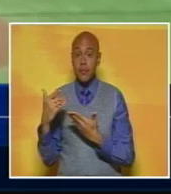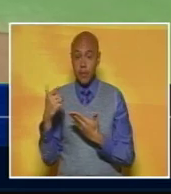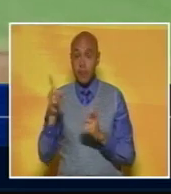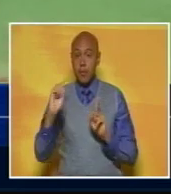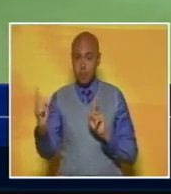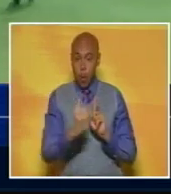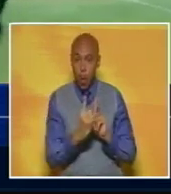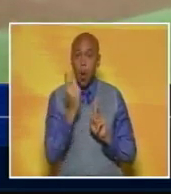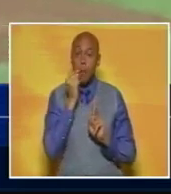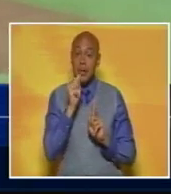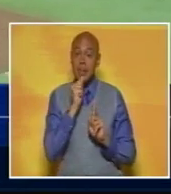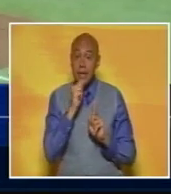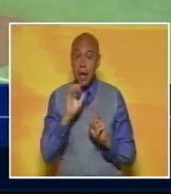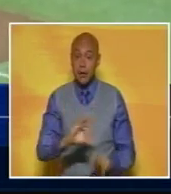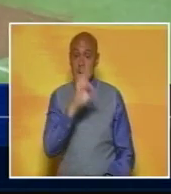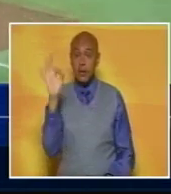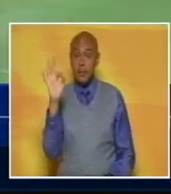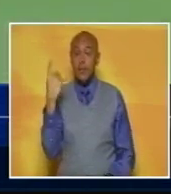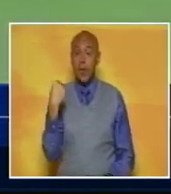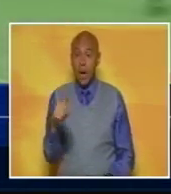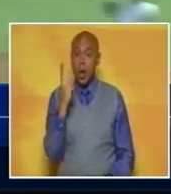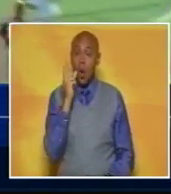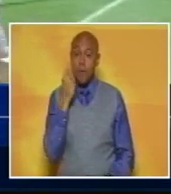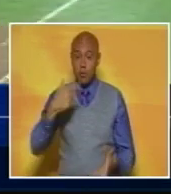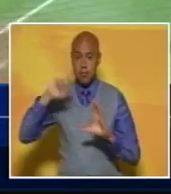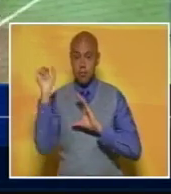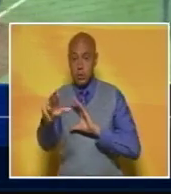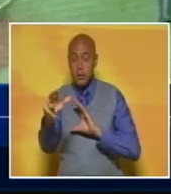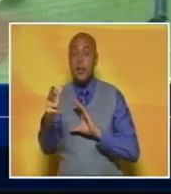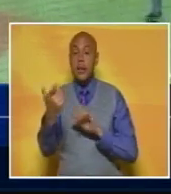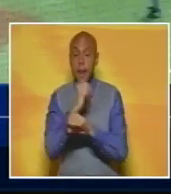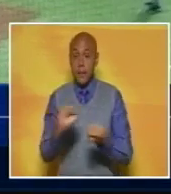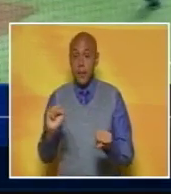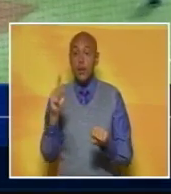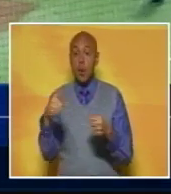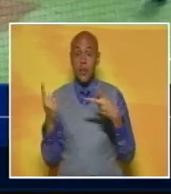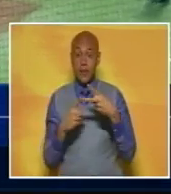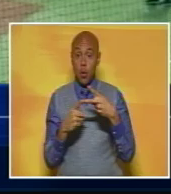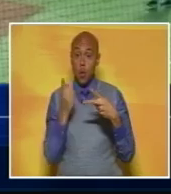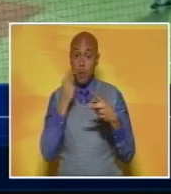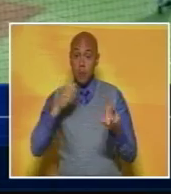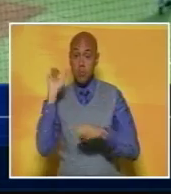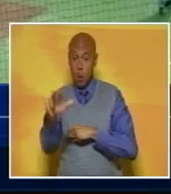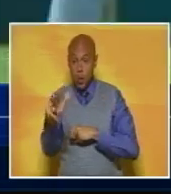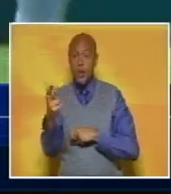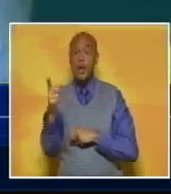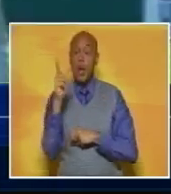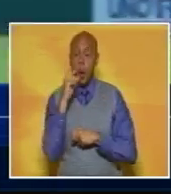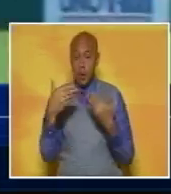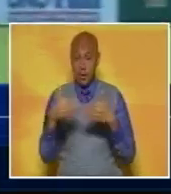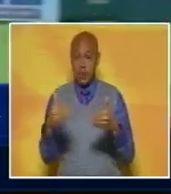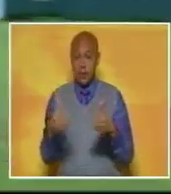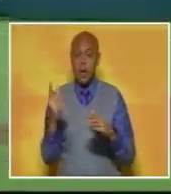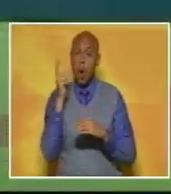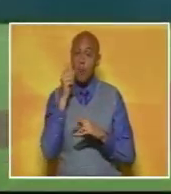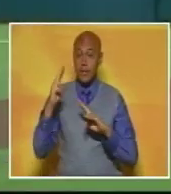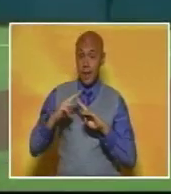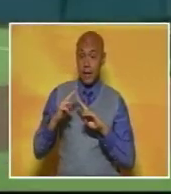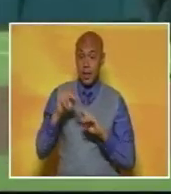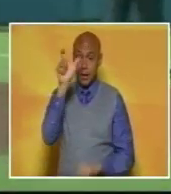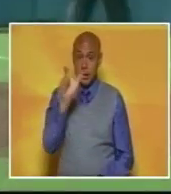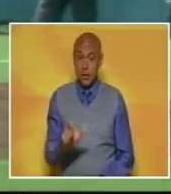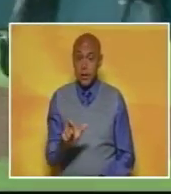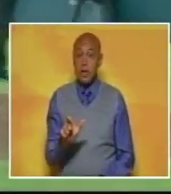del campeón de Venezuela gracias a un imparable de Gorkis Hernández. Tras el segundo picheo del abridor de Astronautas, el tachirense